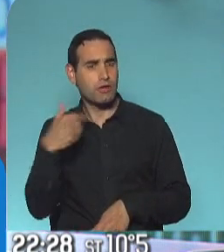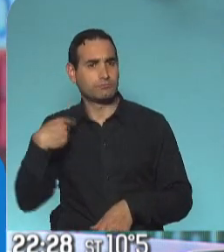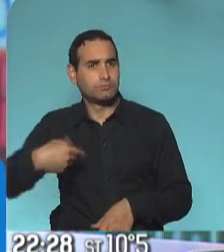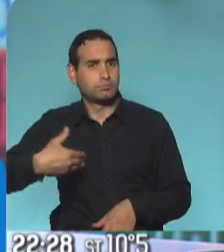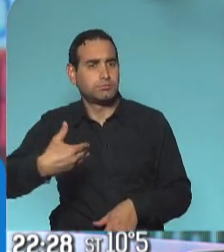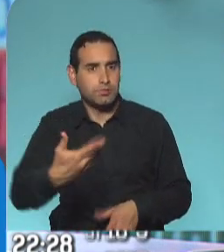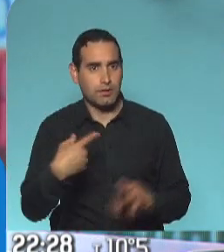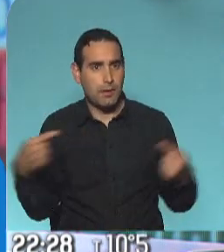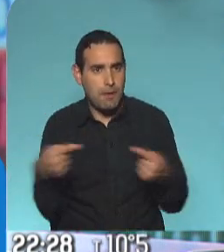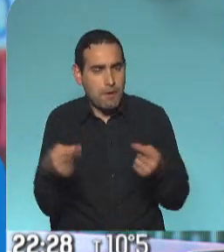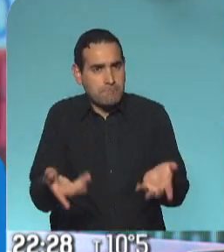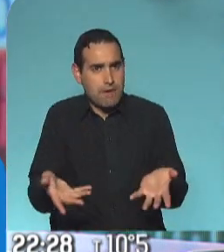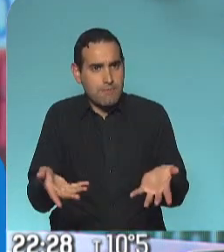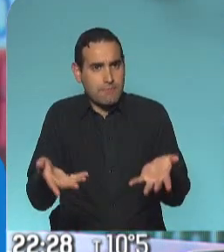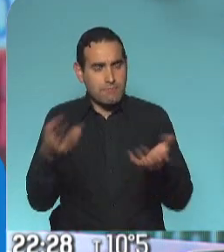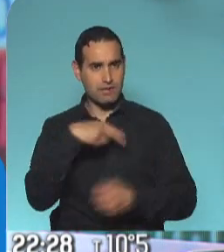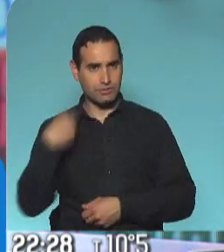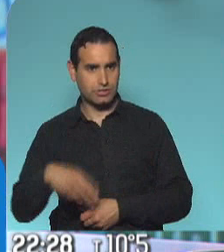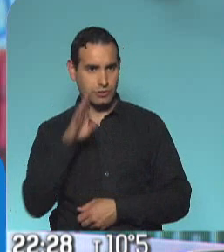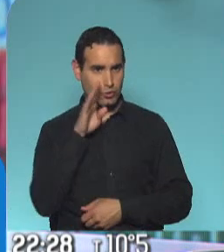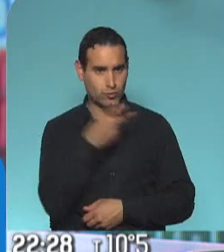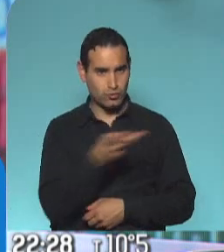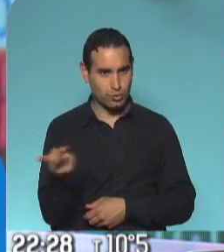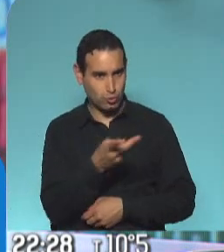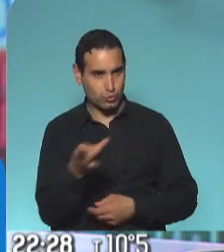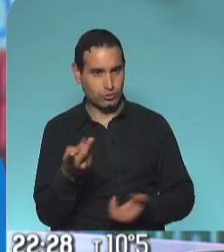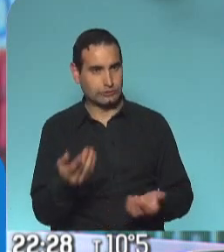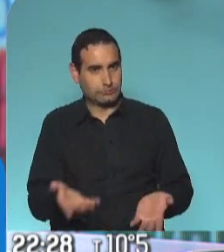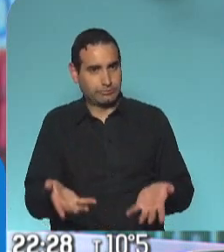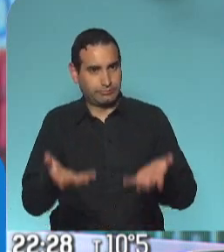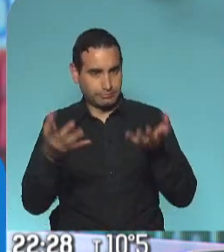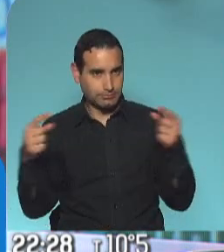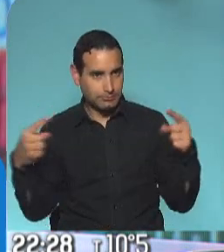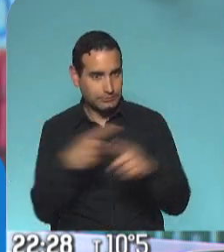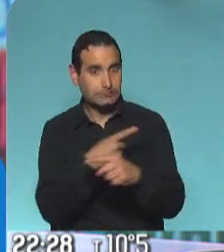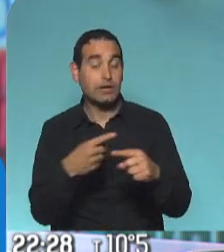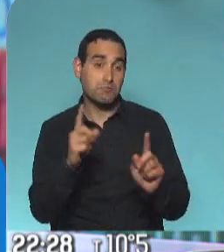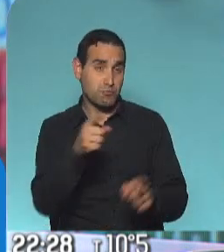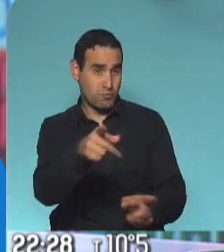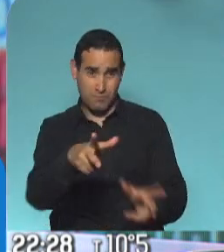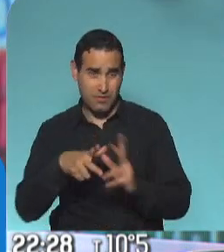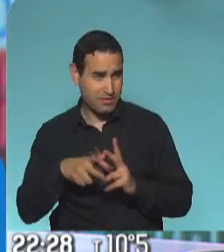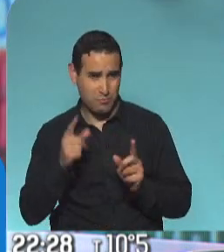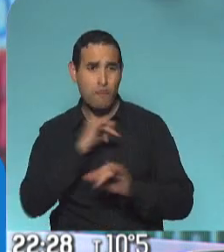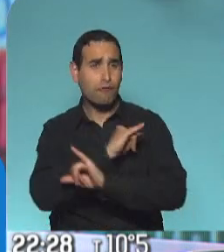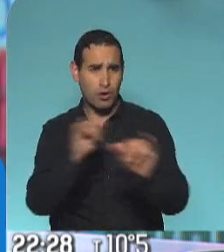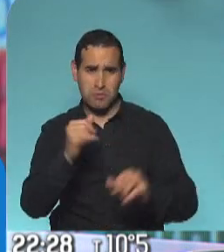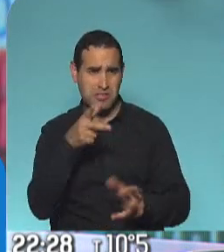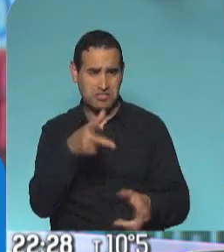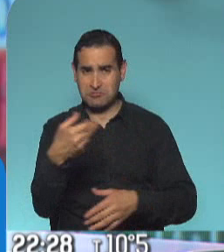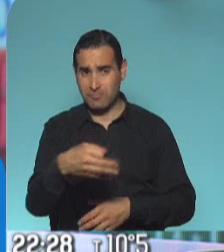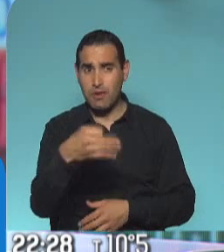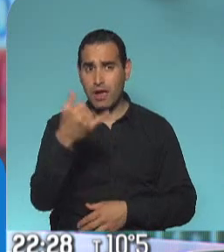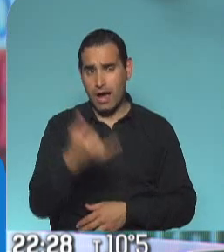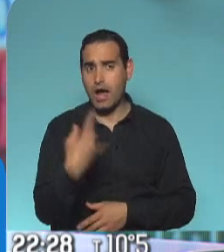la tensión o cómo evolucionan las tensiones entre China y Estados Unidos. Creo que, como ustedes lo plantearon, lo planteó el informe, hay, por supuesto, en